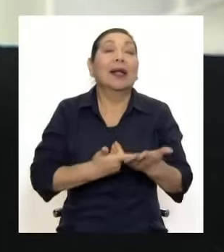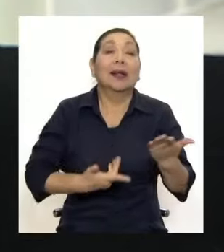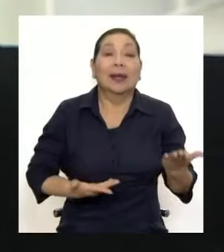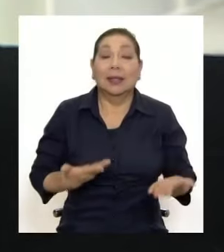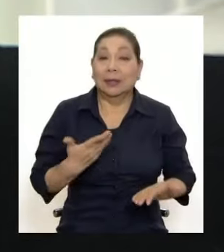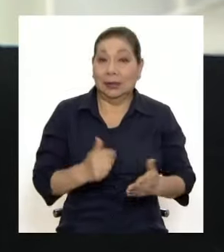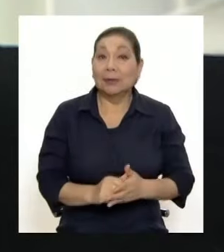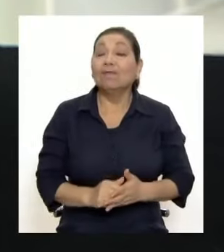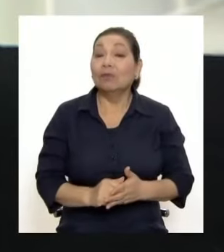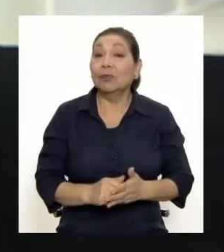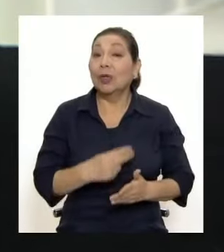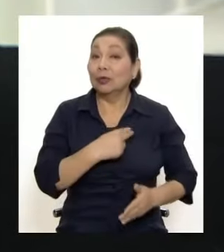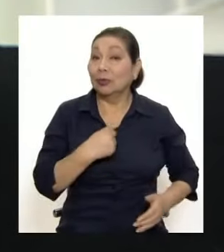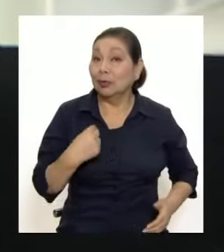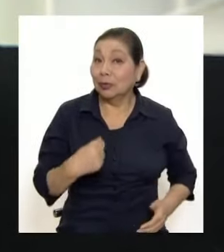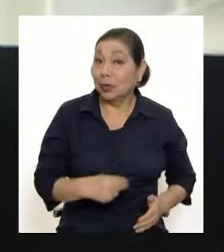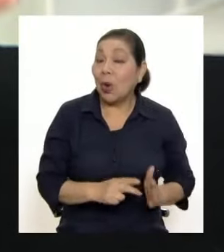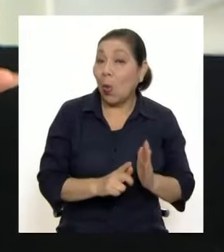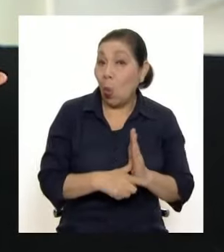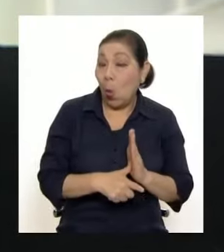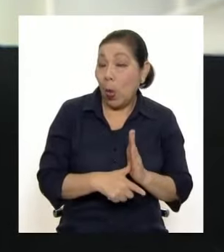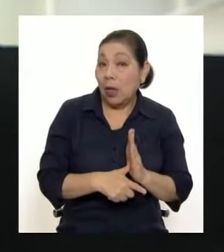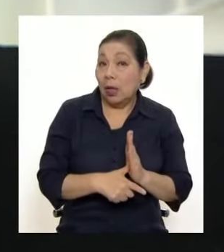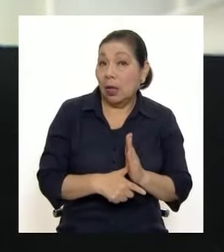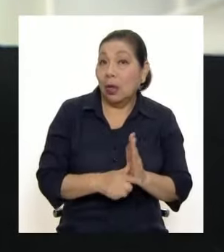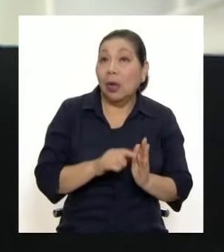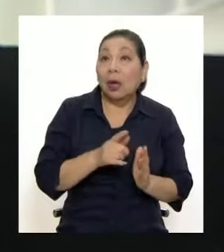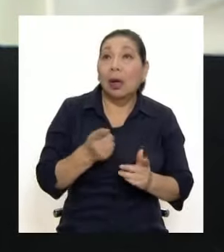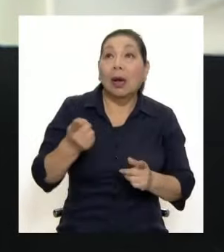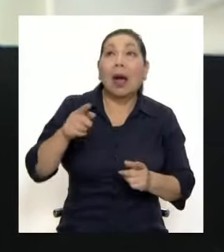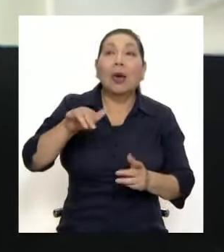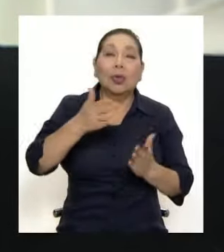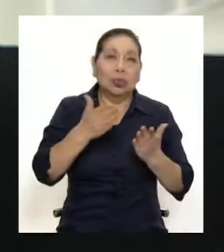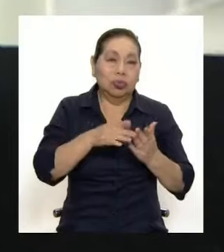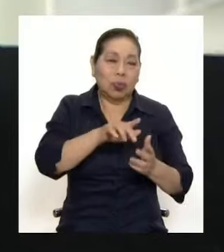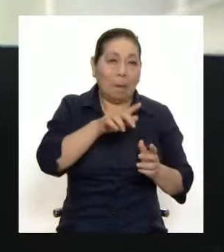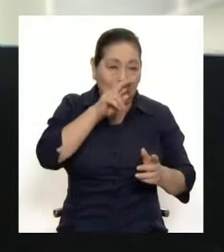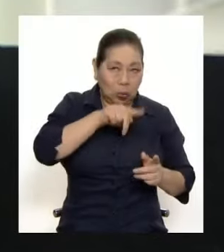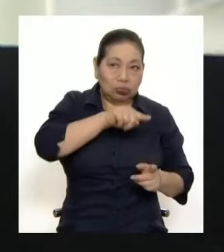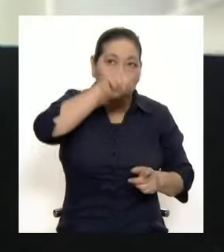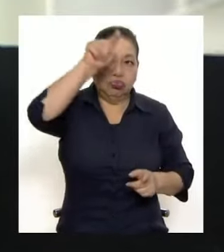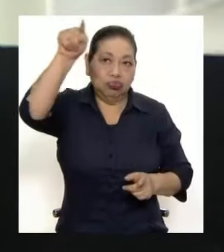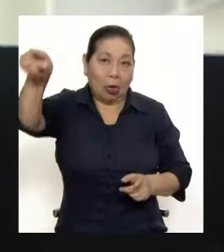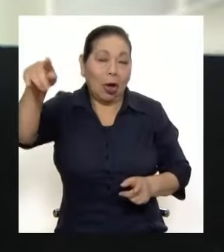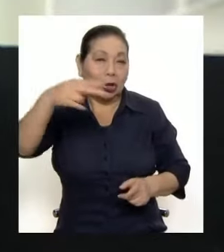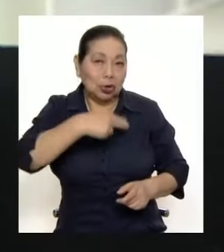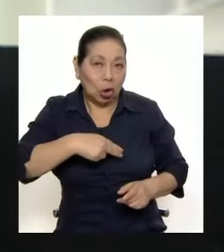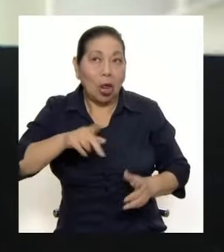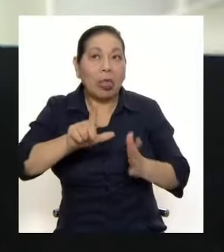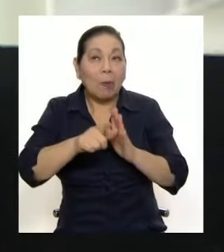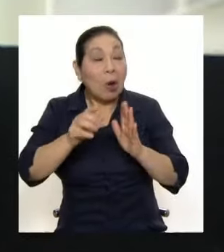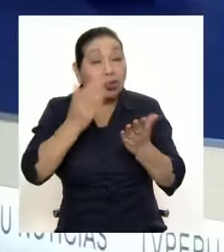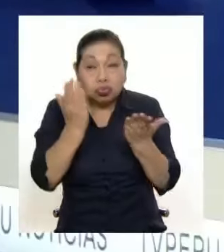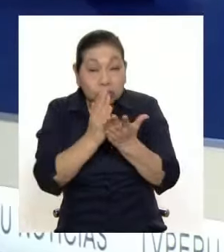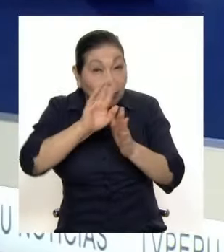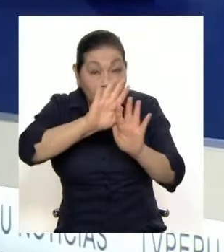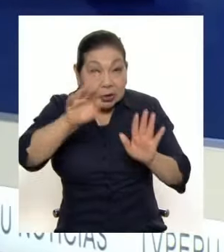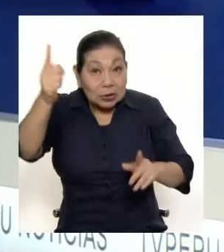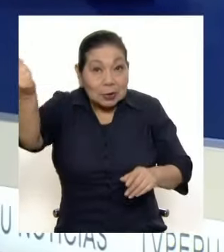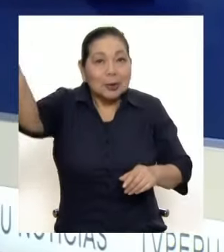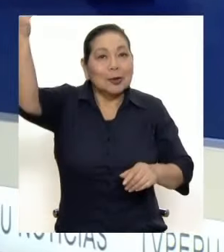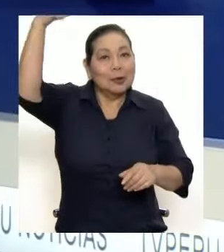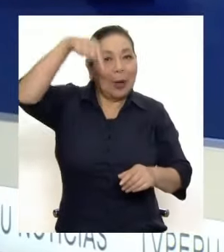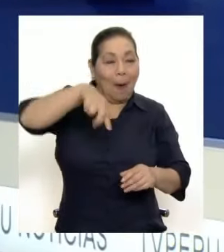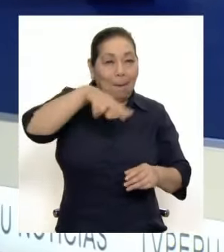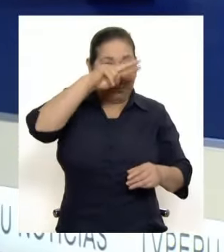es China y luego ya luego regresan a nuestro país y aplican cada uno de estos conocimientos sí sí no sin duda Hay